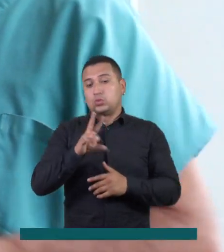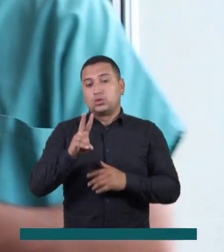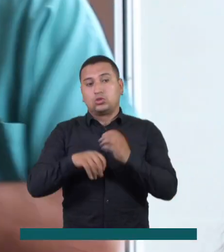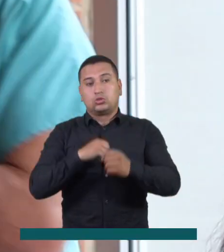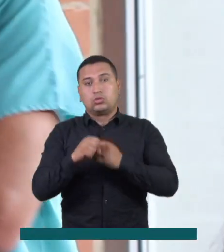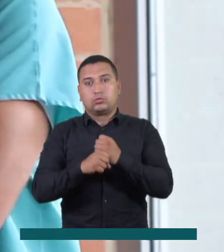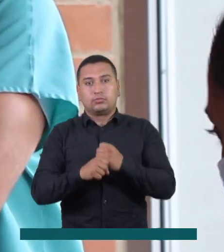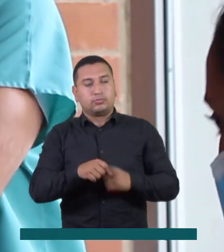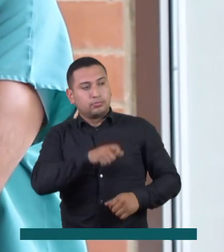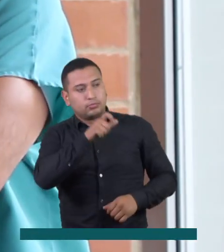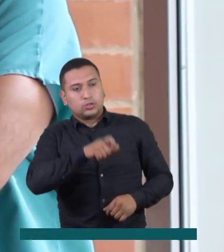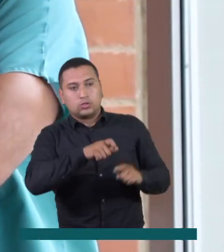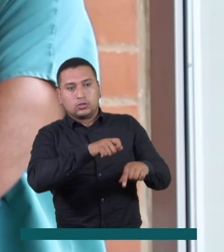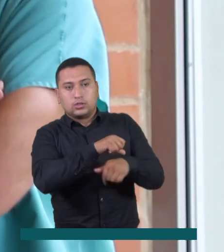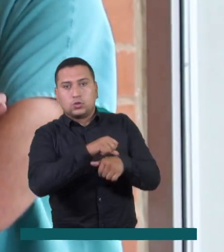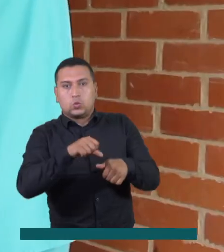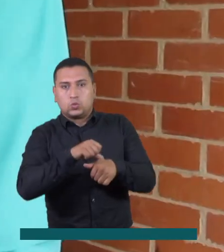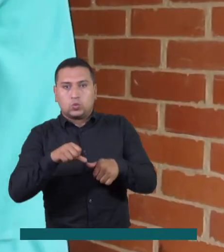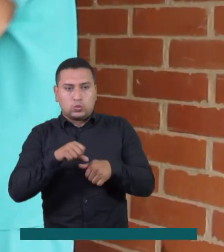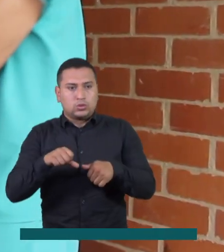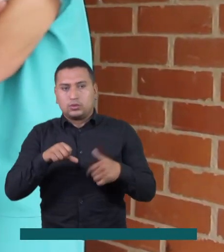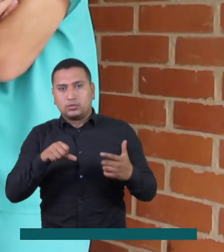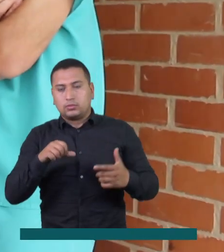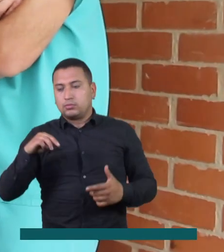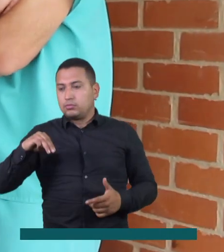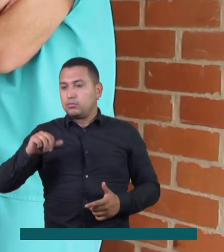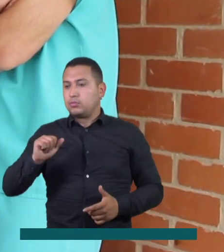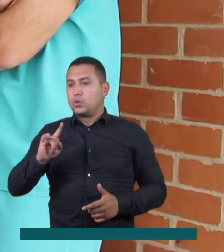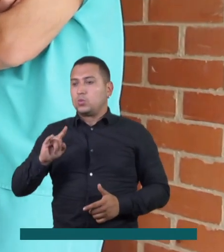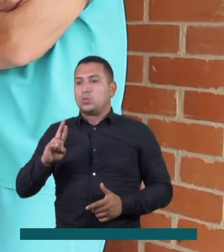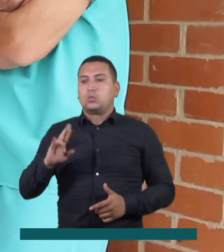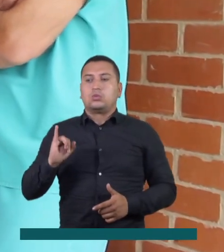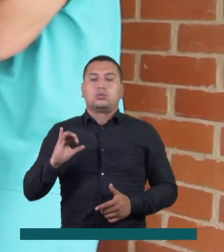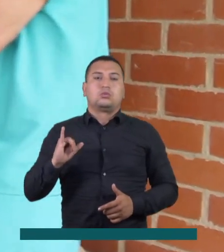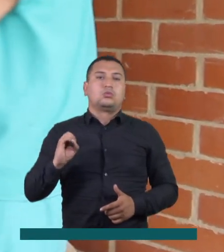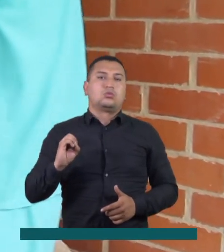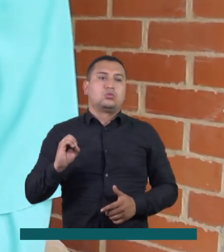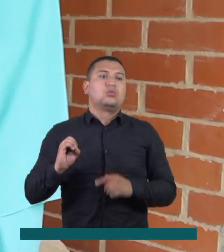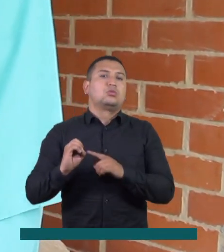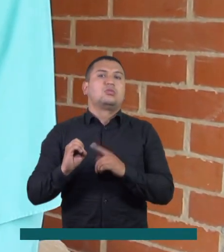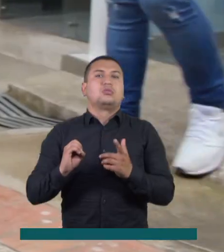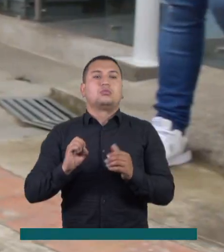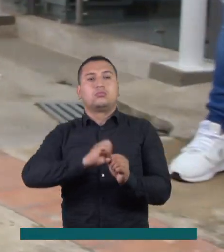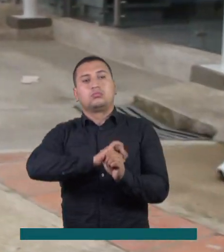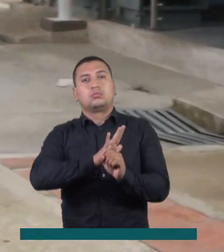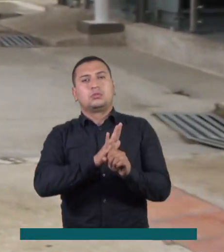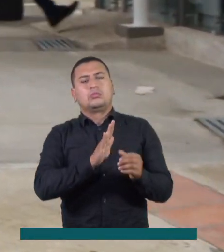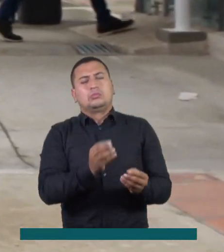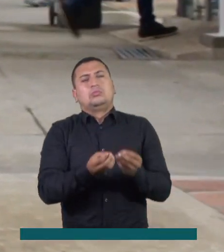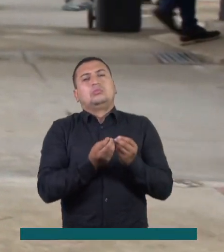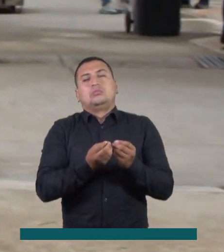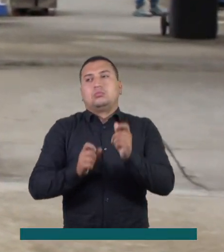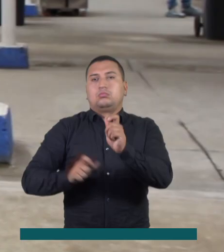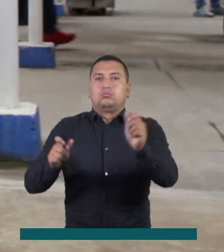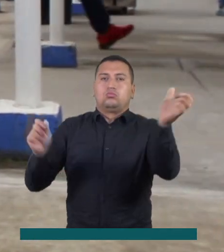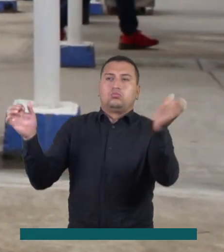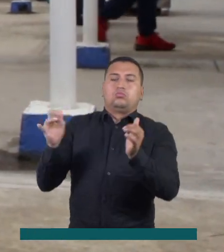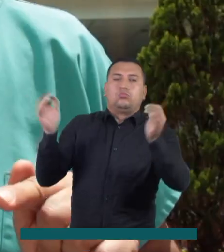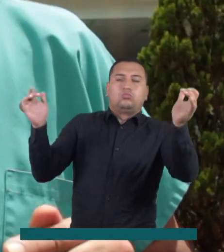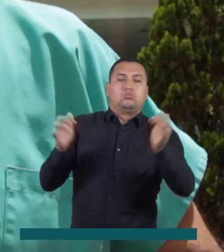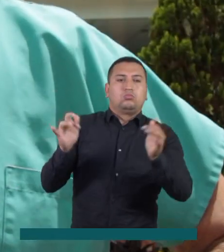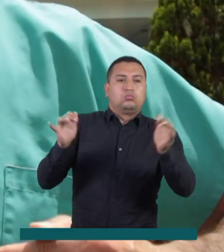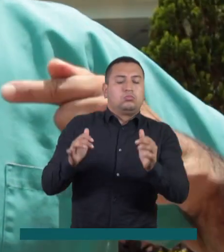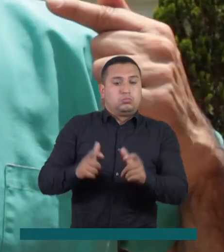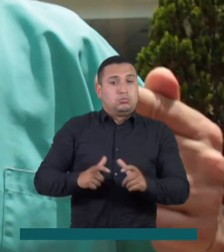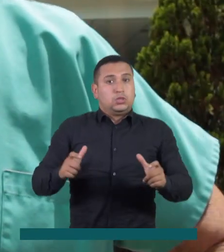cirujano plástico Mauricio Serrano, la llegada de la pandemia acumuló centenares de casos de paladar hendido y labio fisurado en todo el país.